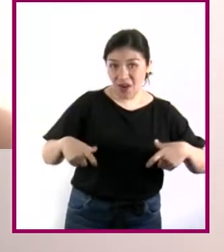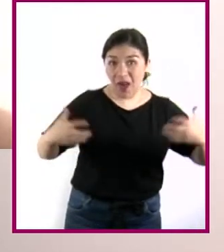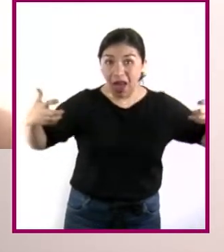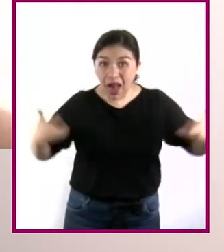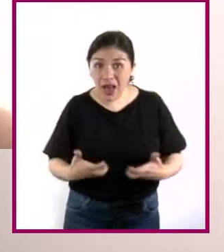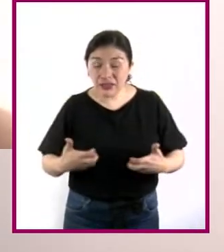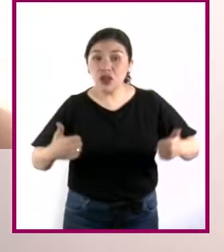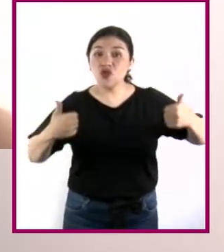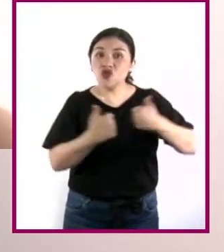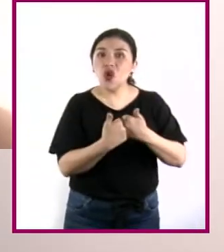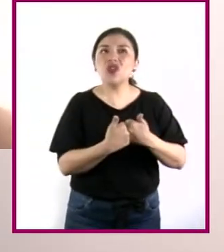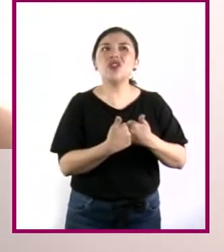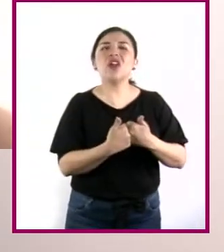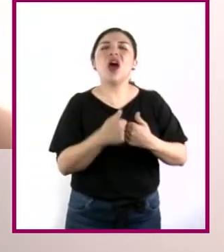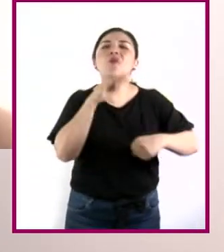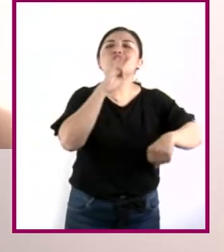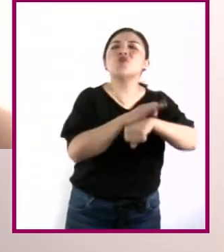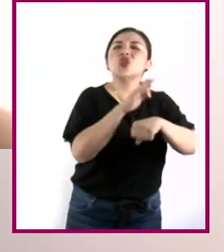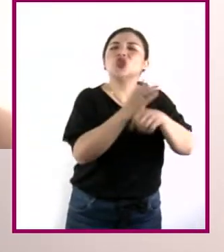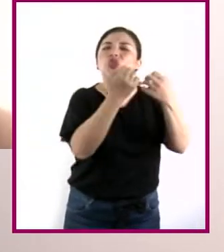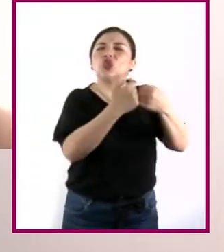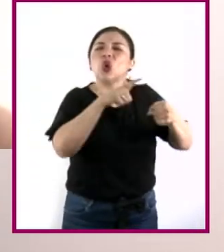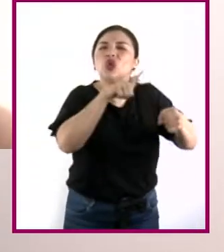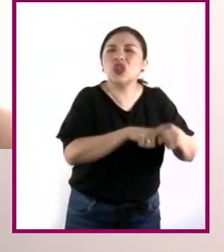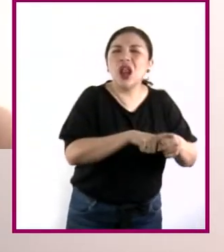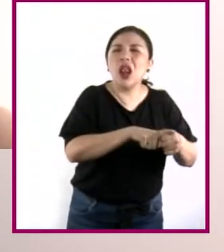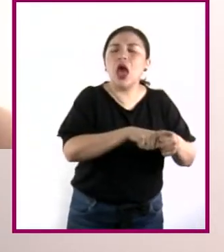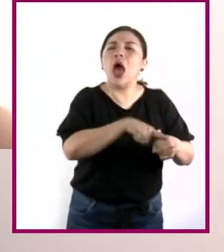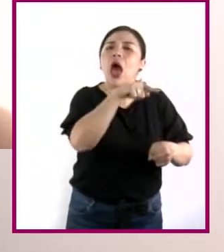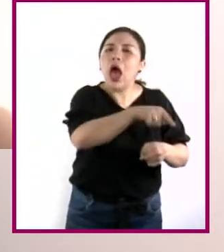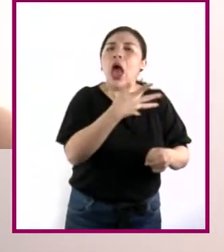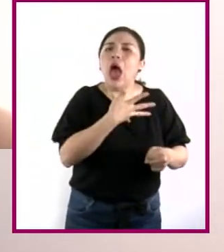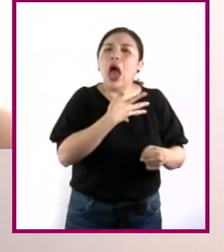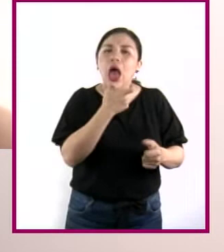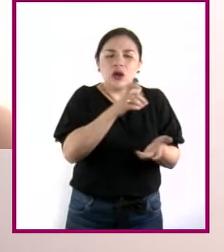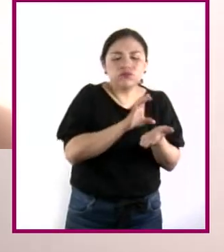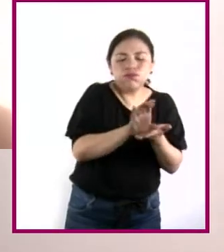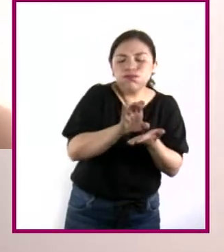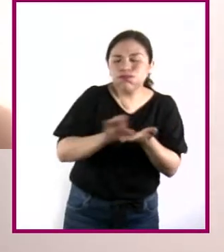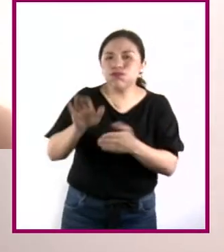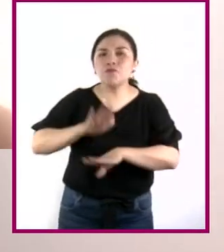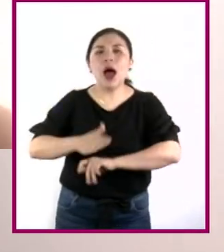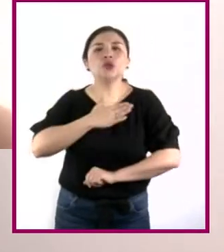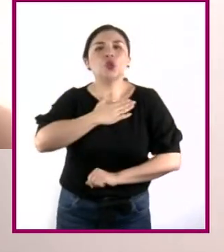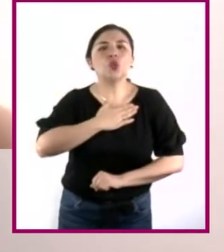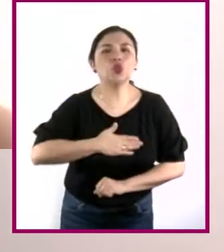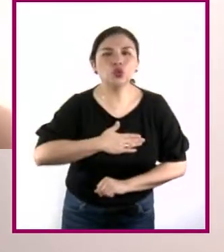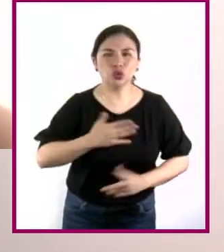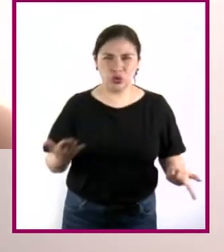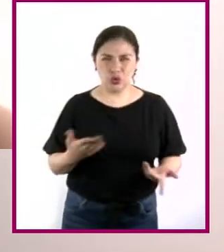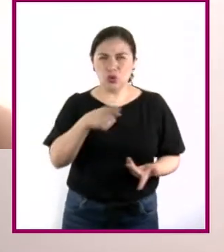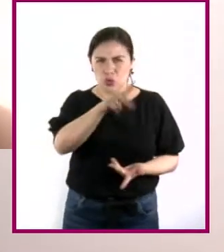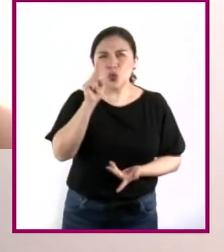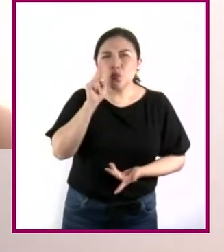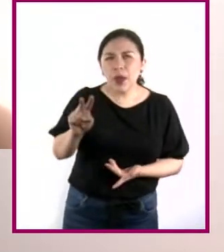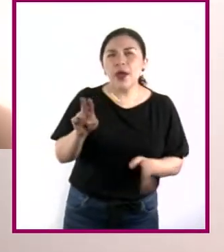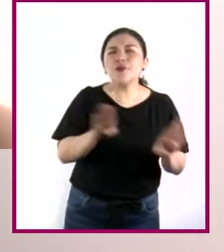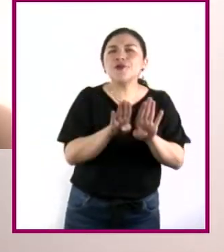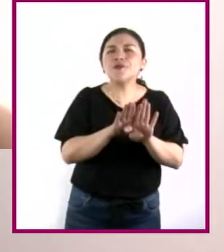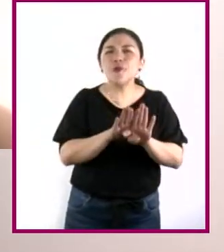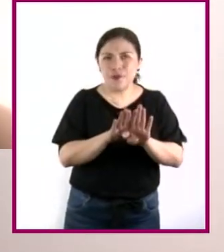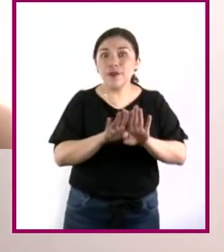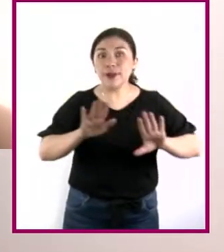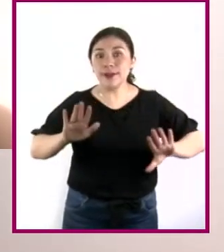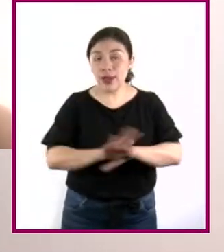por estas vías de protección social hay un reparto, digamos, más justo, que nosotros lo podemos ver cómo se mueve en el